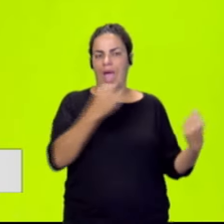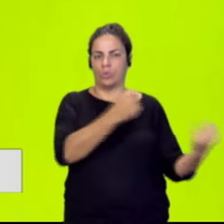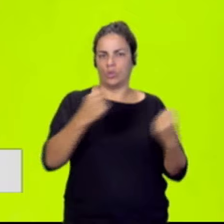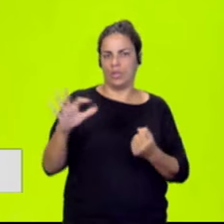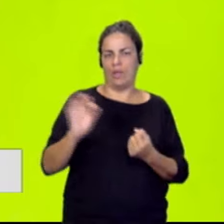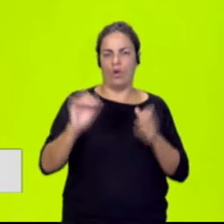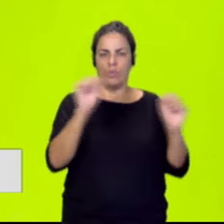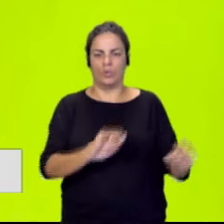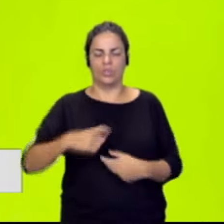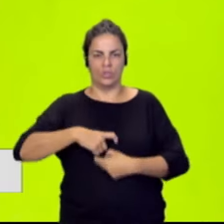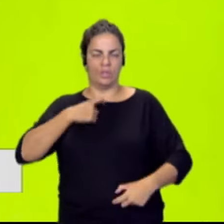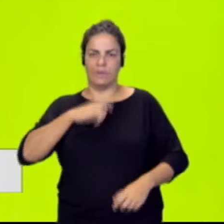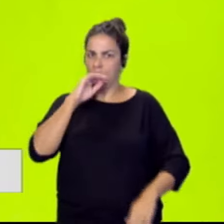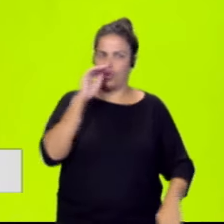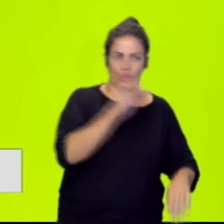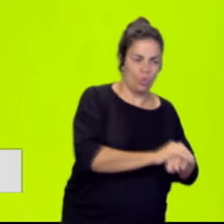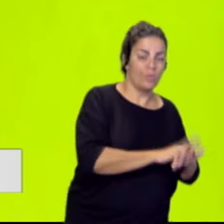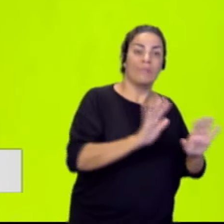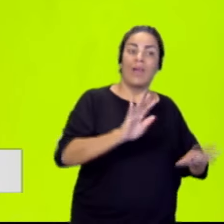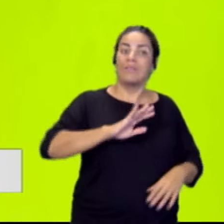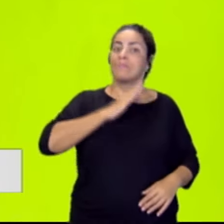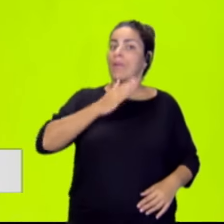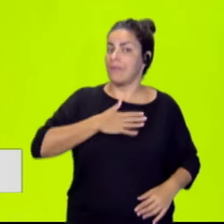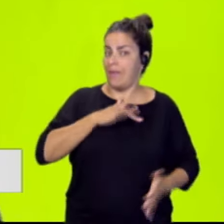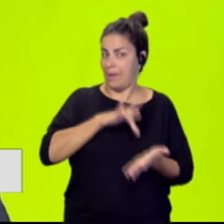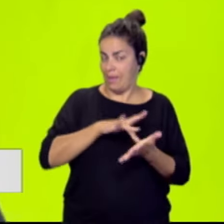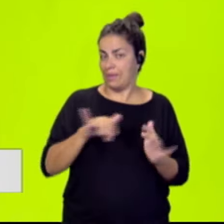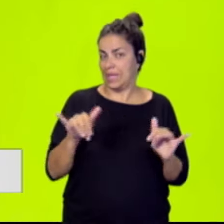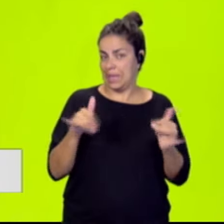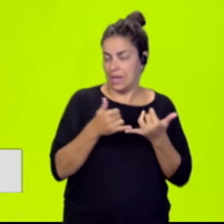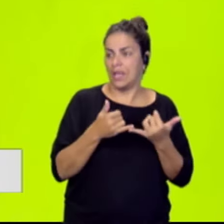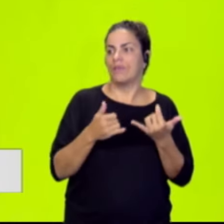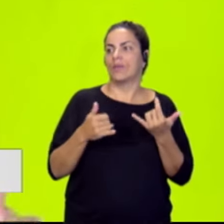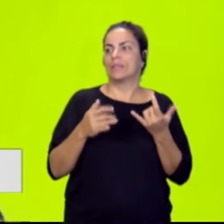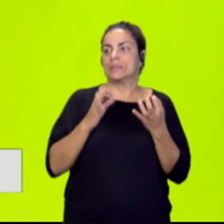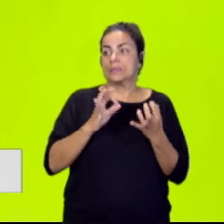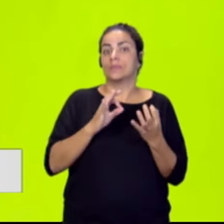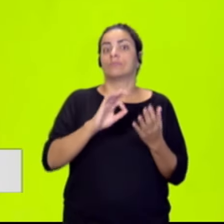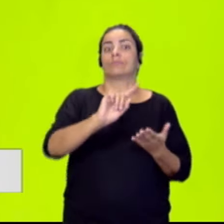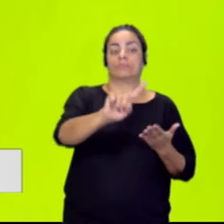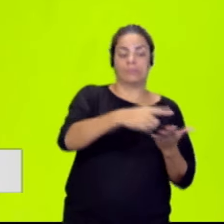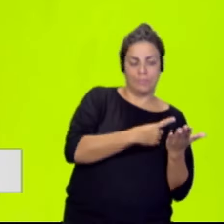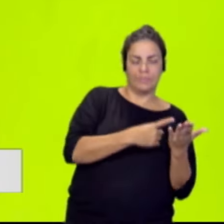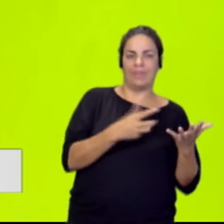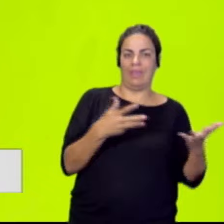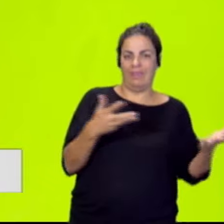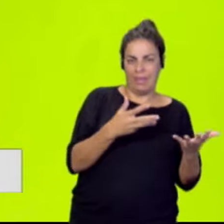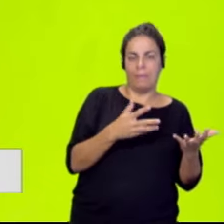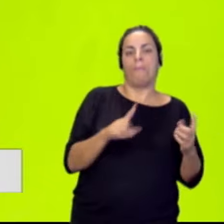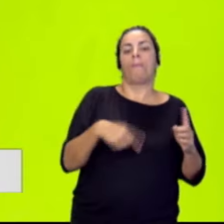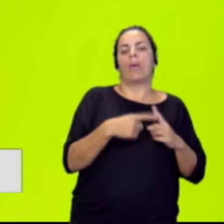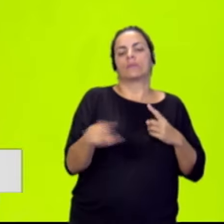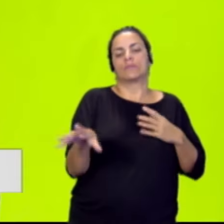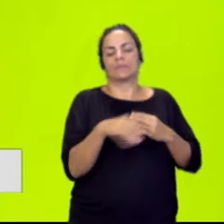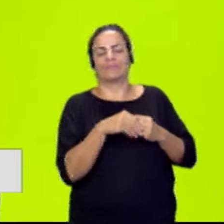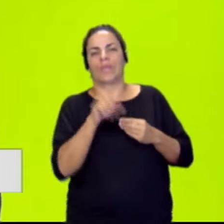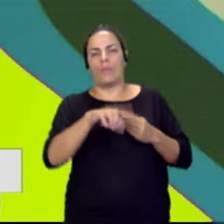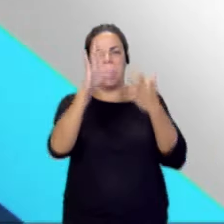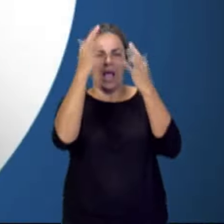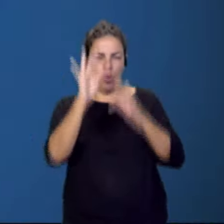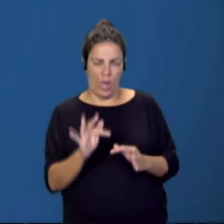este caso mañana en la isla de Tenerife, y es la especificación, también se acompañará a ese mensaje de alerta de una pequeña encuesta en